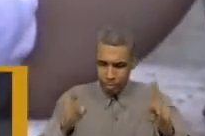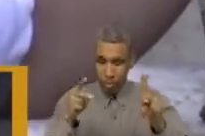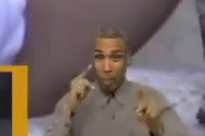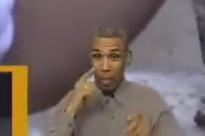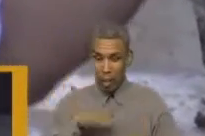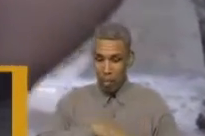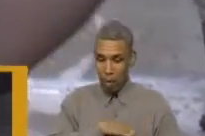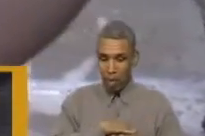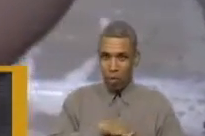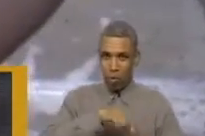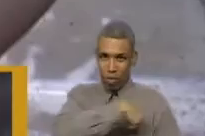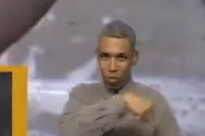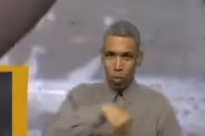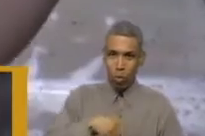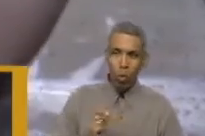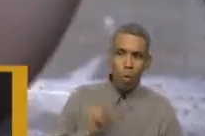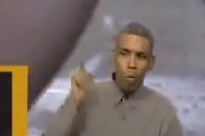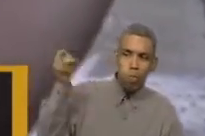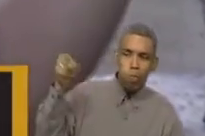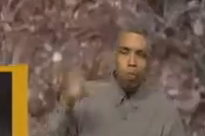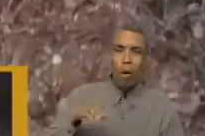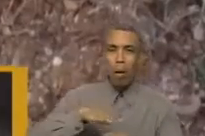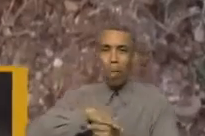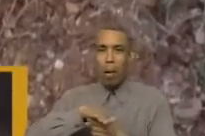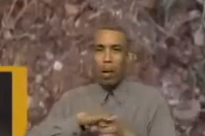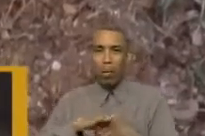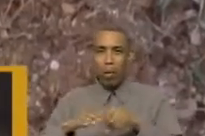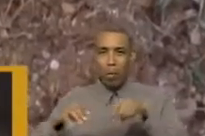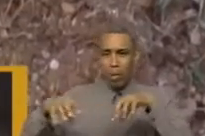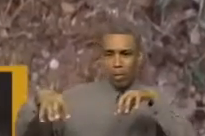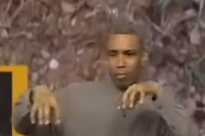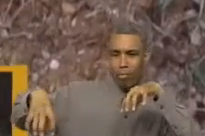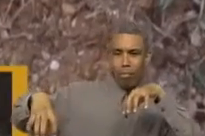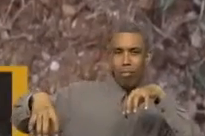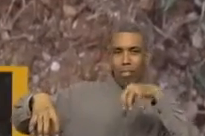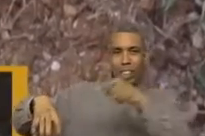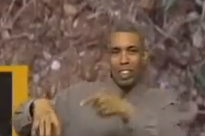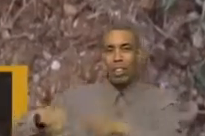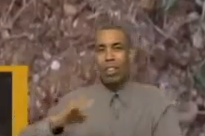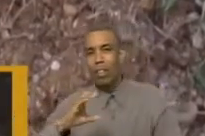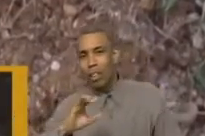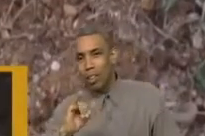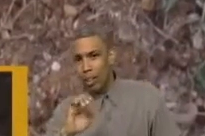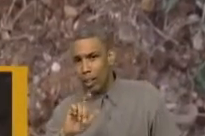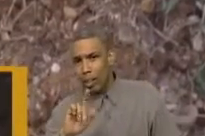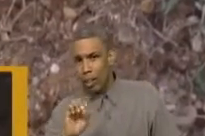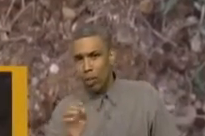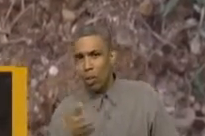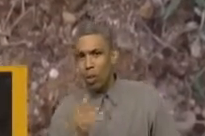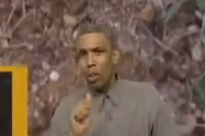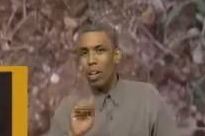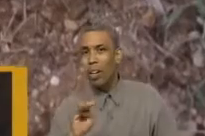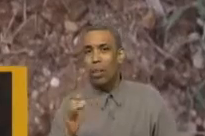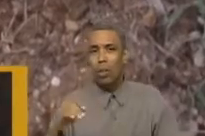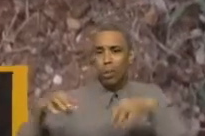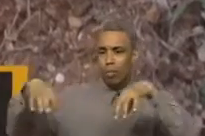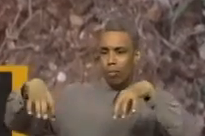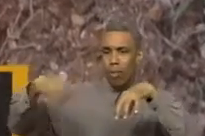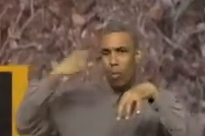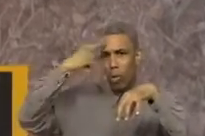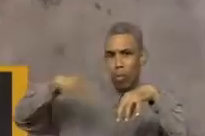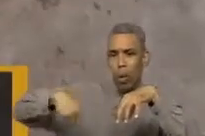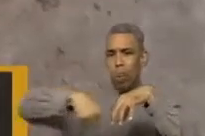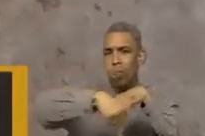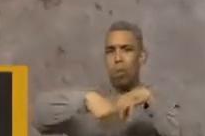barrio Cielo Abierto, que no tienen cómo pasar porque nos divide el caño. Entonces la idea